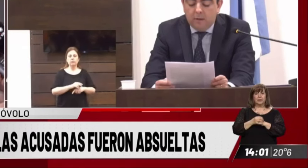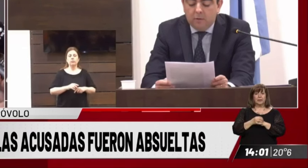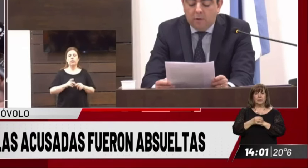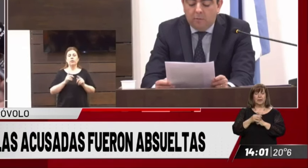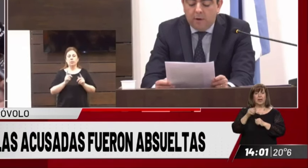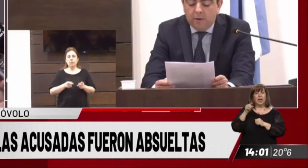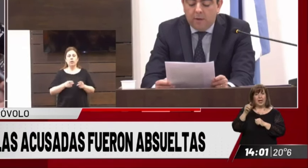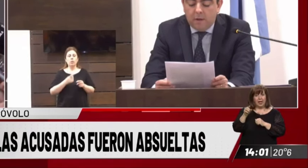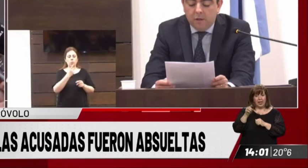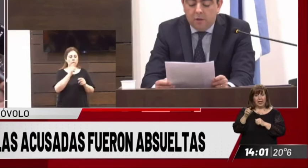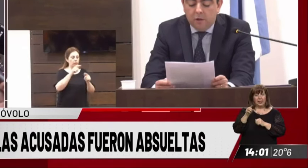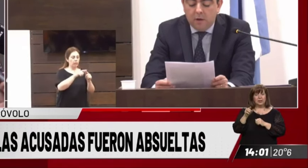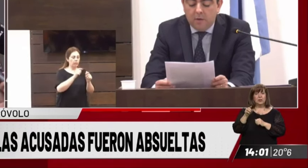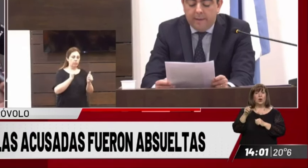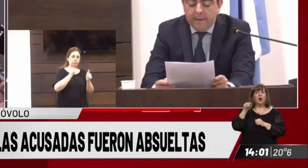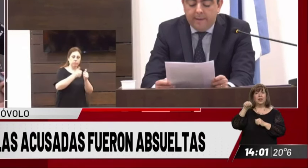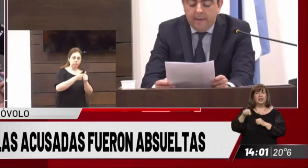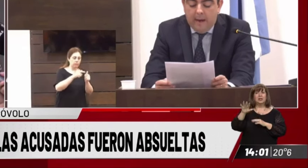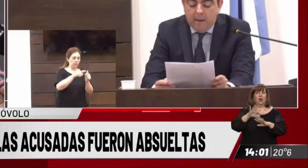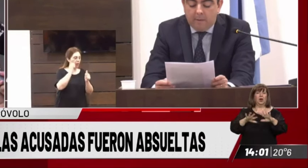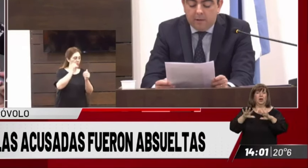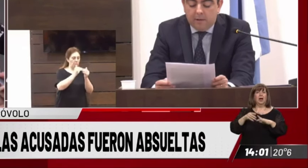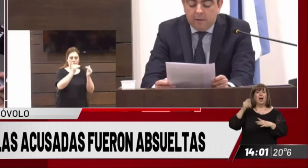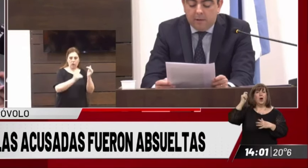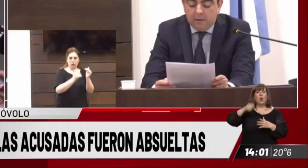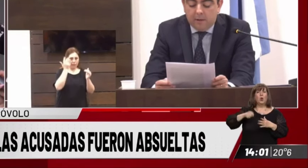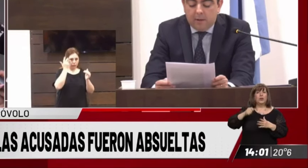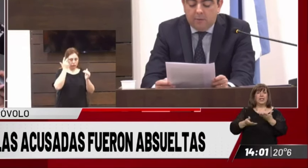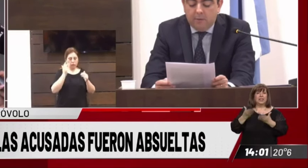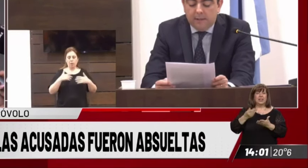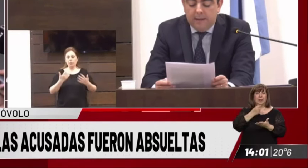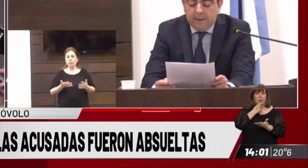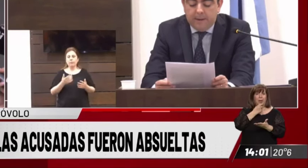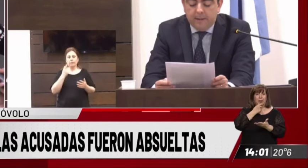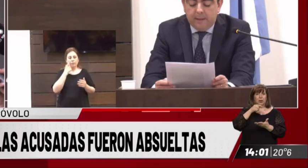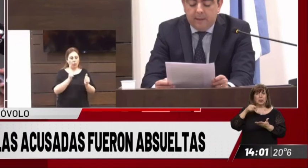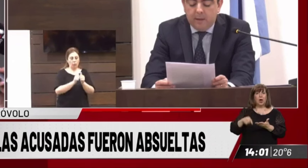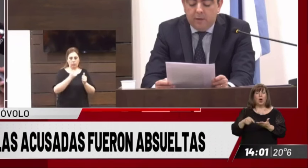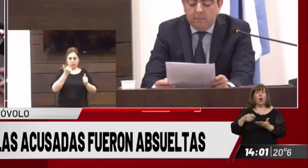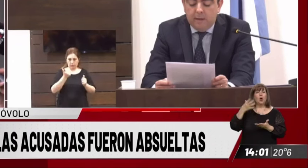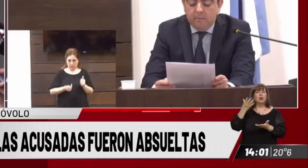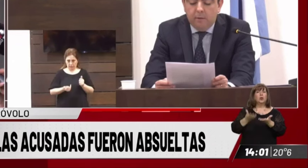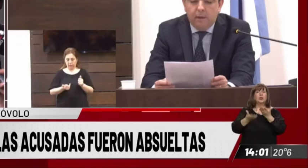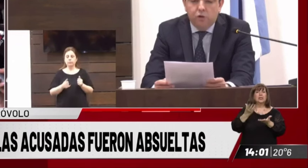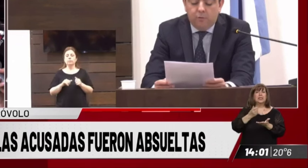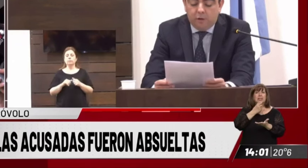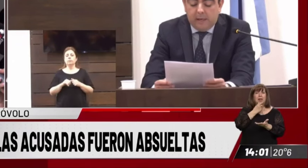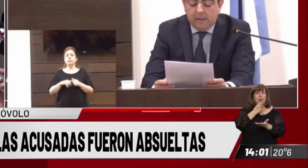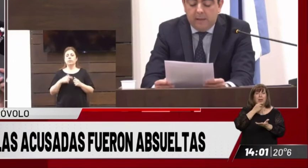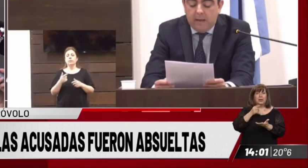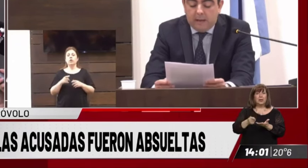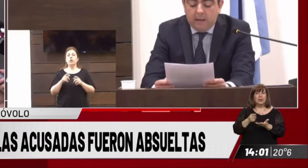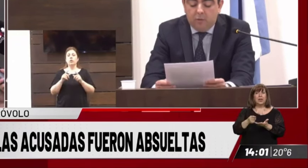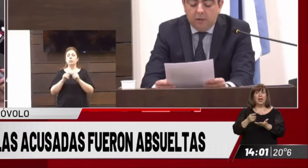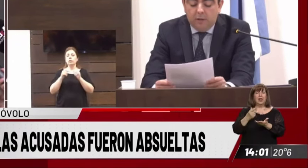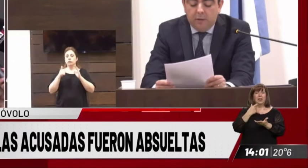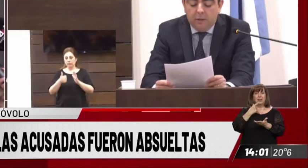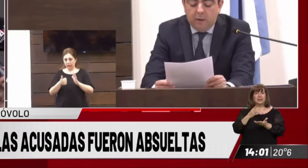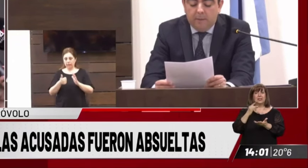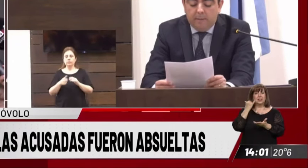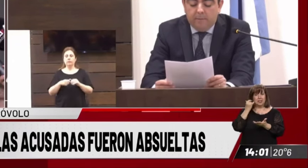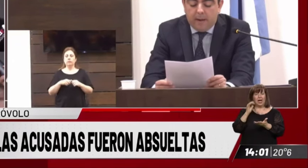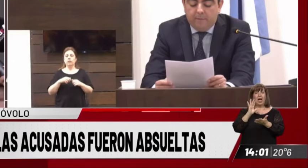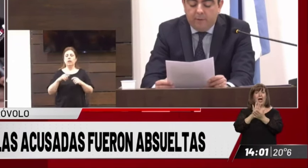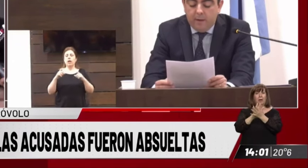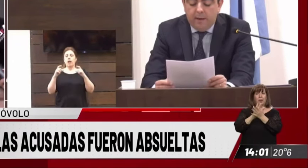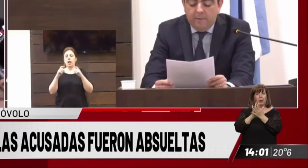Eso hizo hoy la justicia mendocina. Hoy la justicia mendocina aplaudió